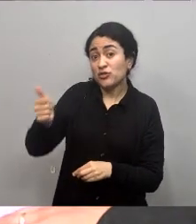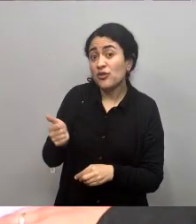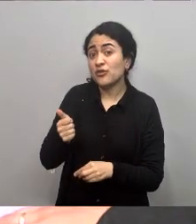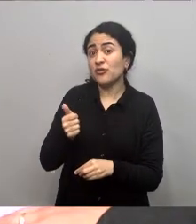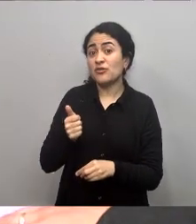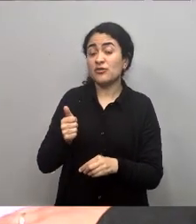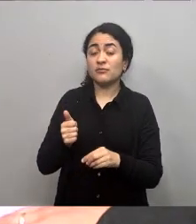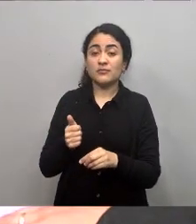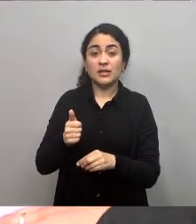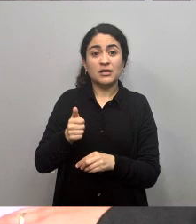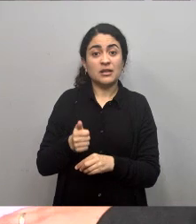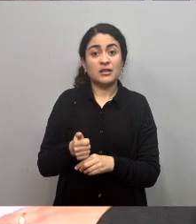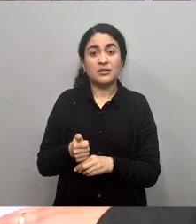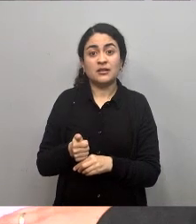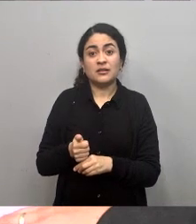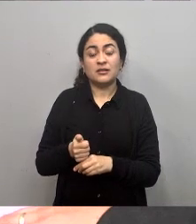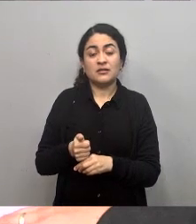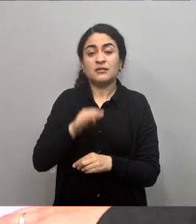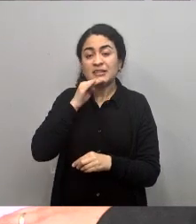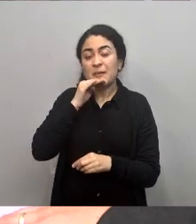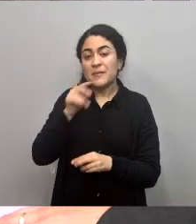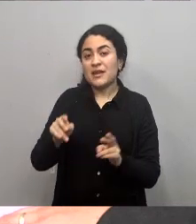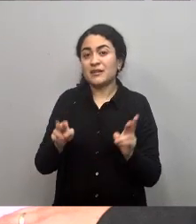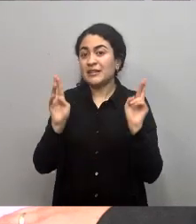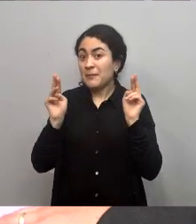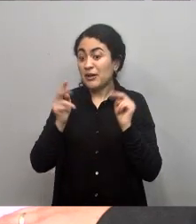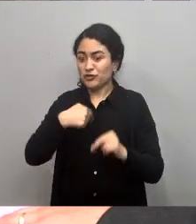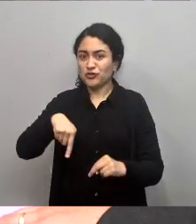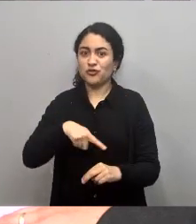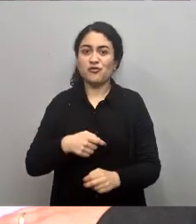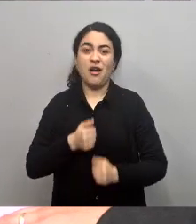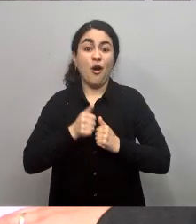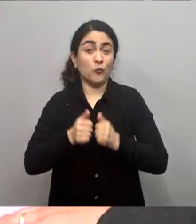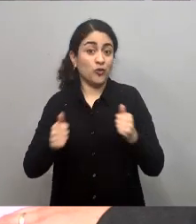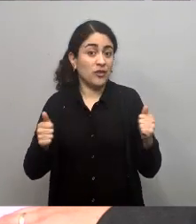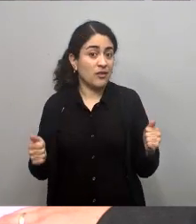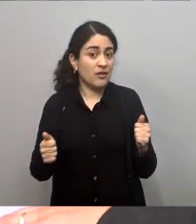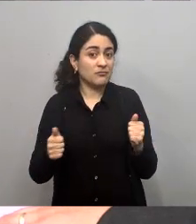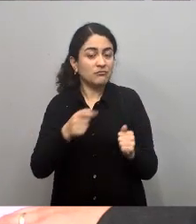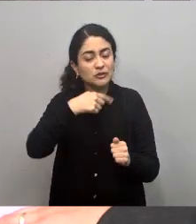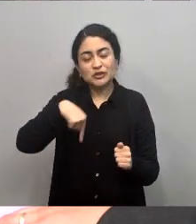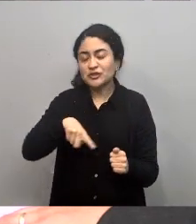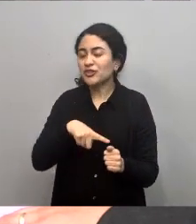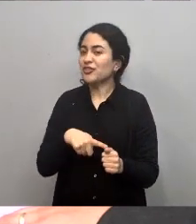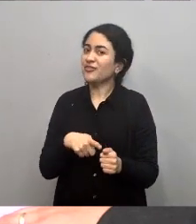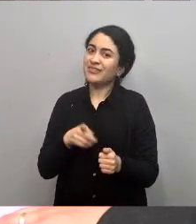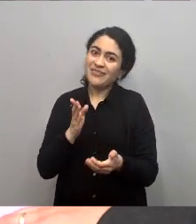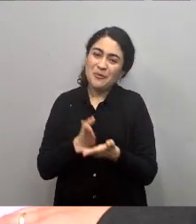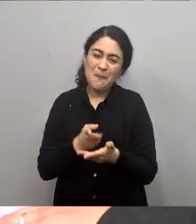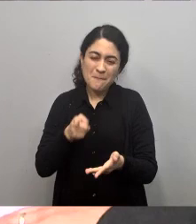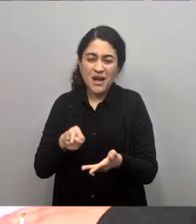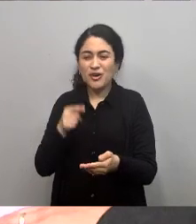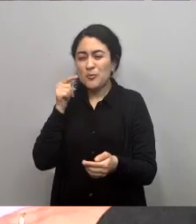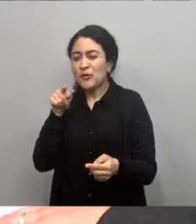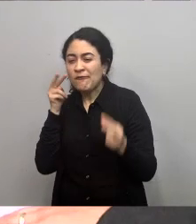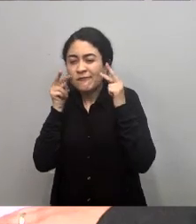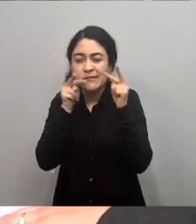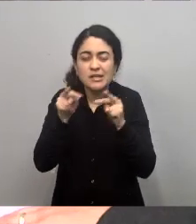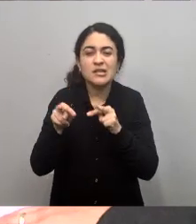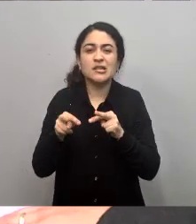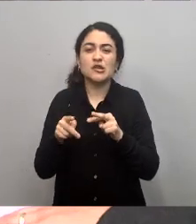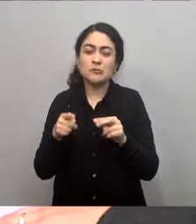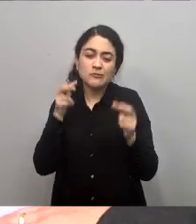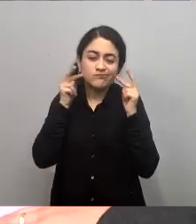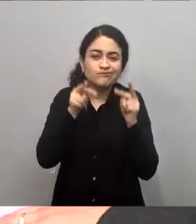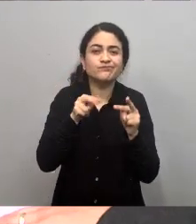que tenemos representación como autoridad. Nosotros tenemos que ser absolutamente más inquisidores en